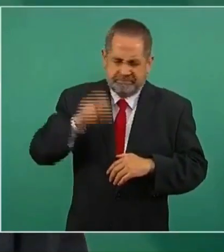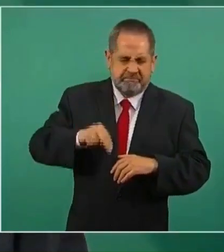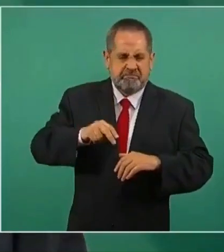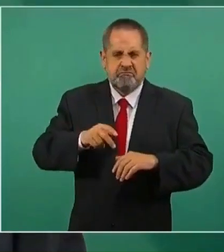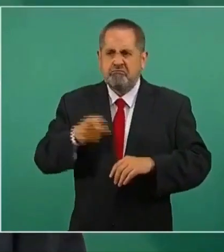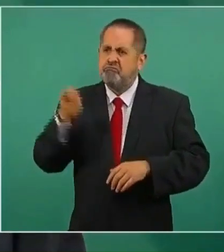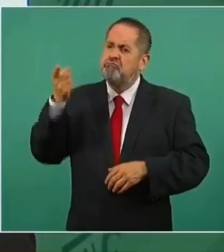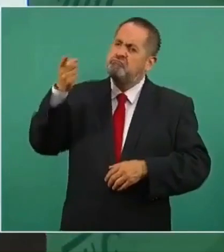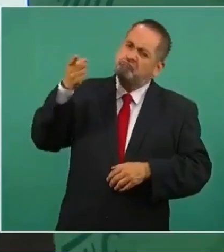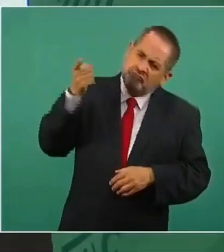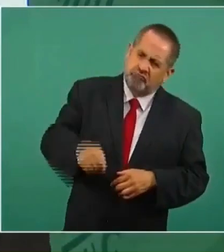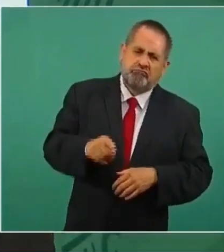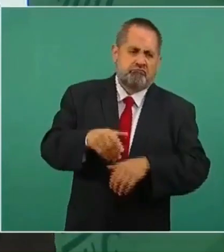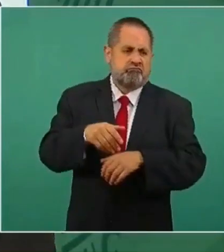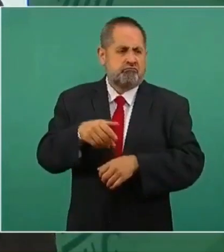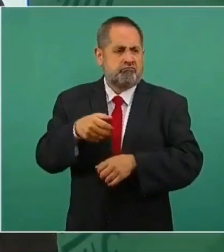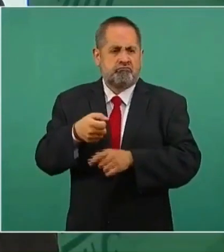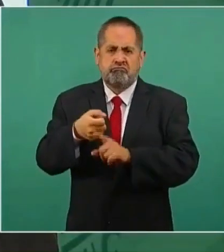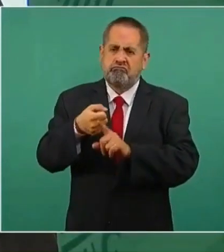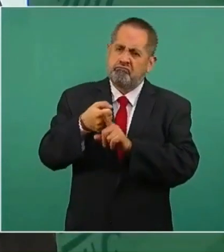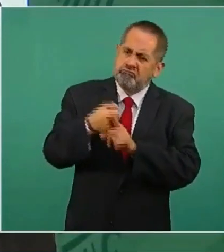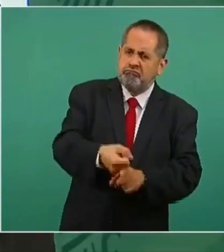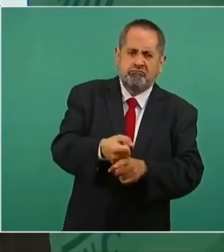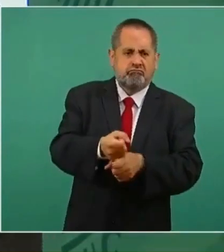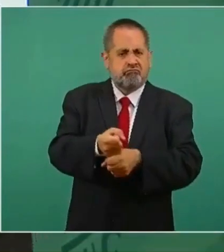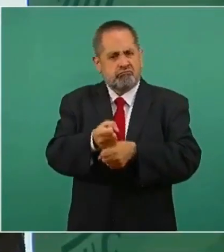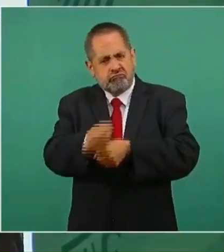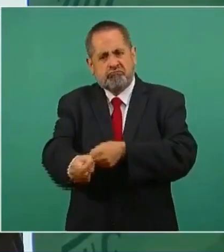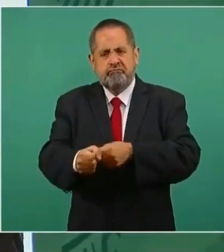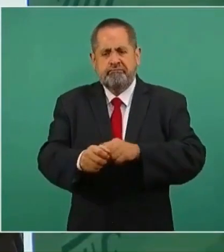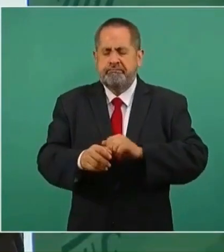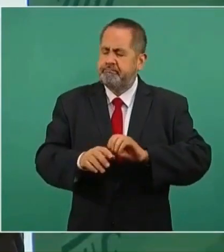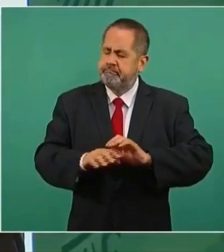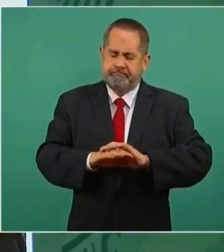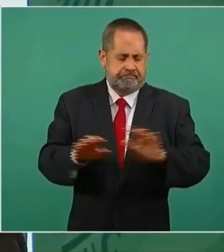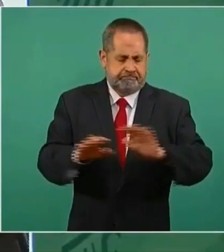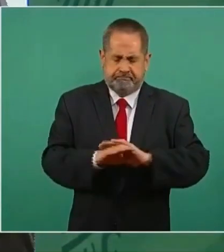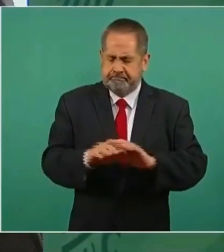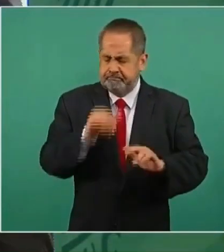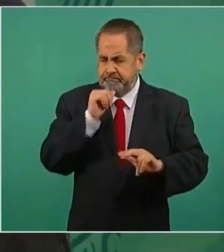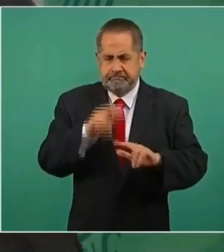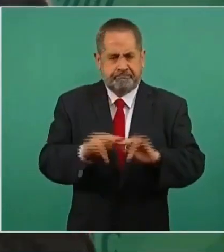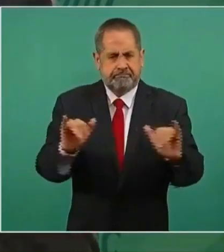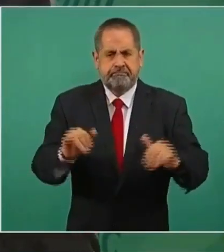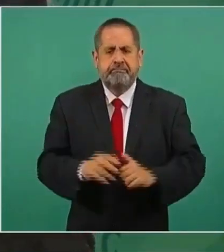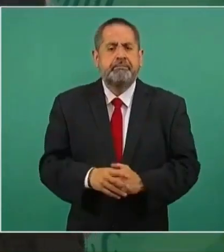fuerza, sin la violencia. Eso es muy importante.